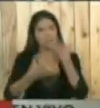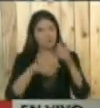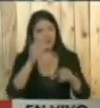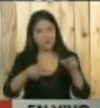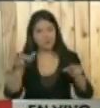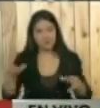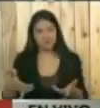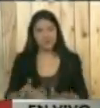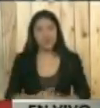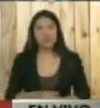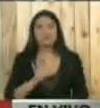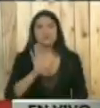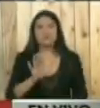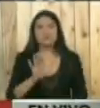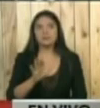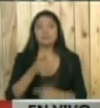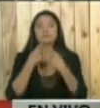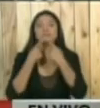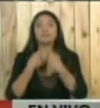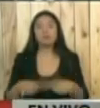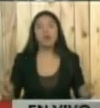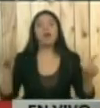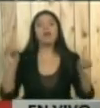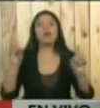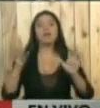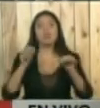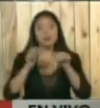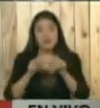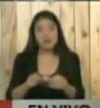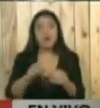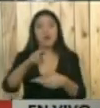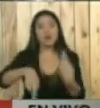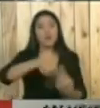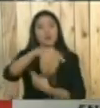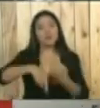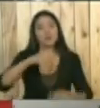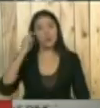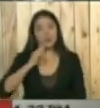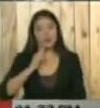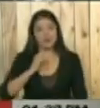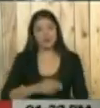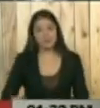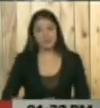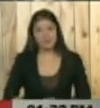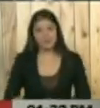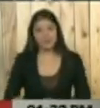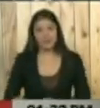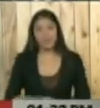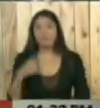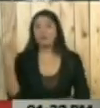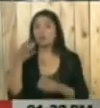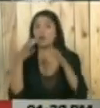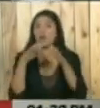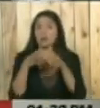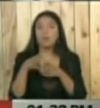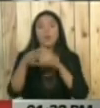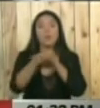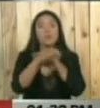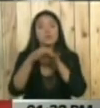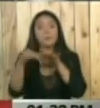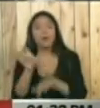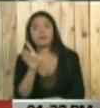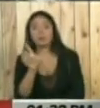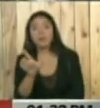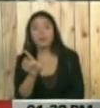voy. Proclama para la defensa y continuación de la revolución bolivariana por los equipos políticos municipales del PSUV